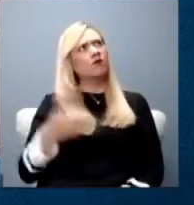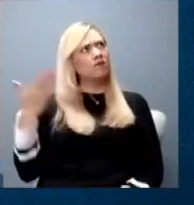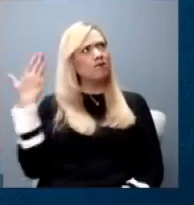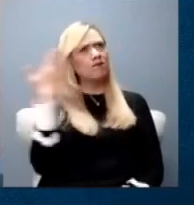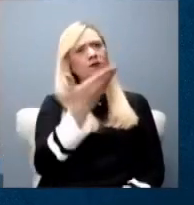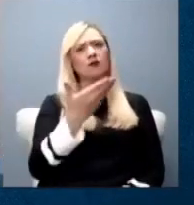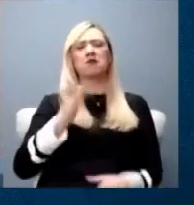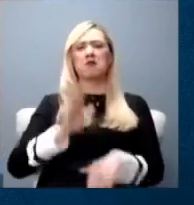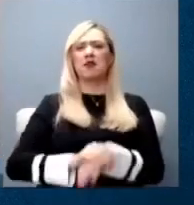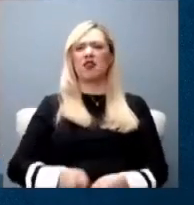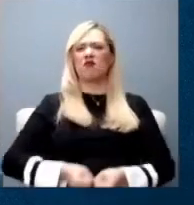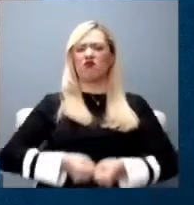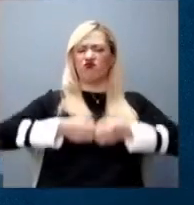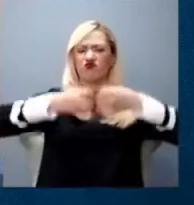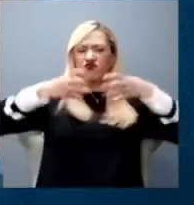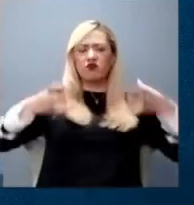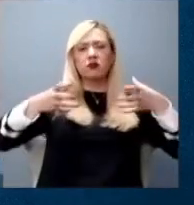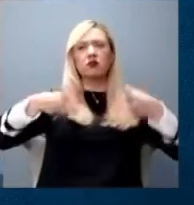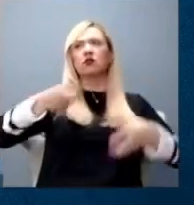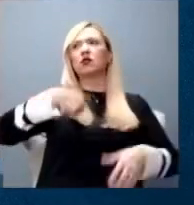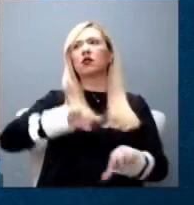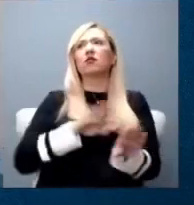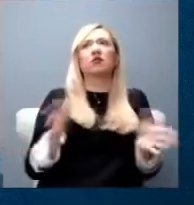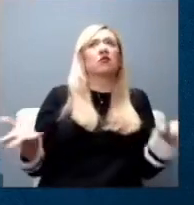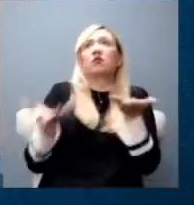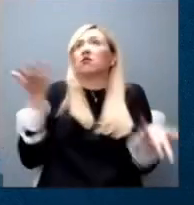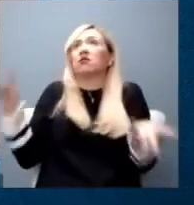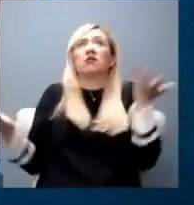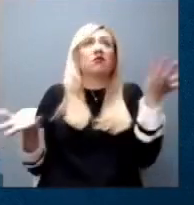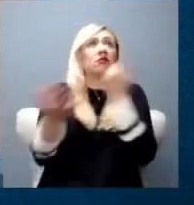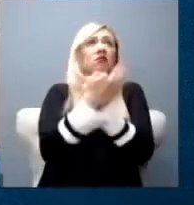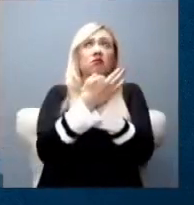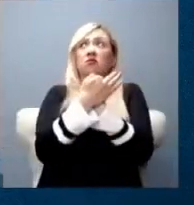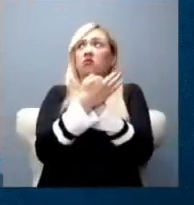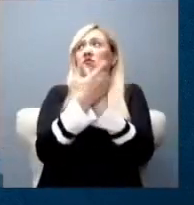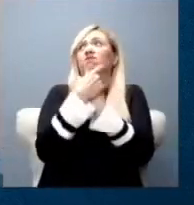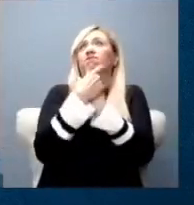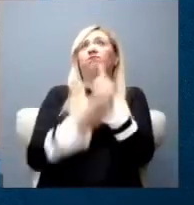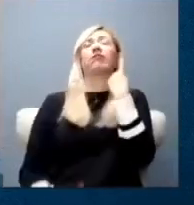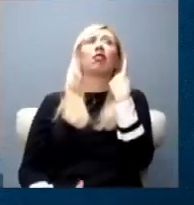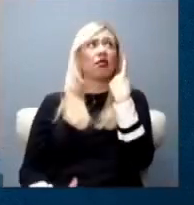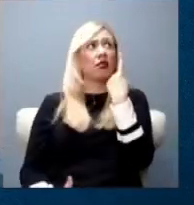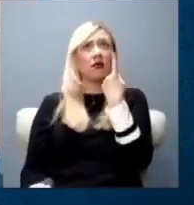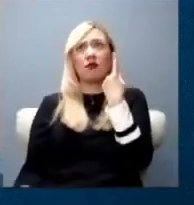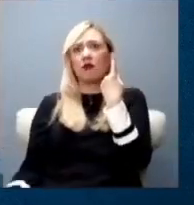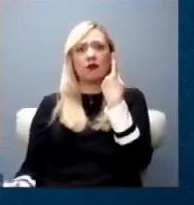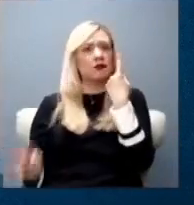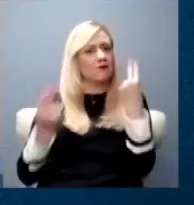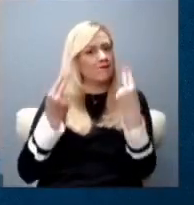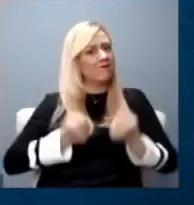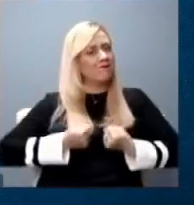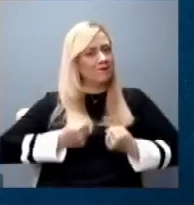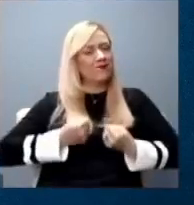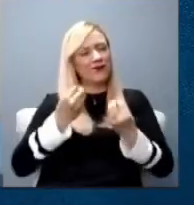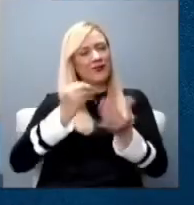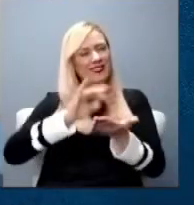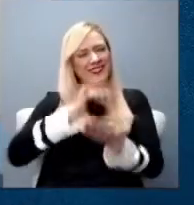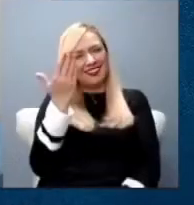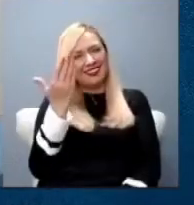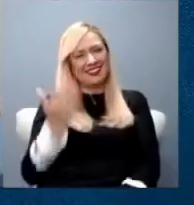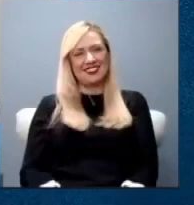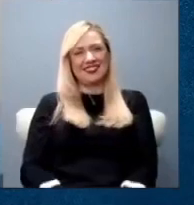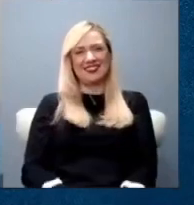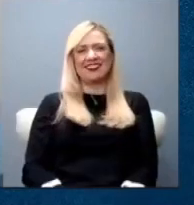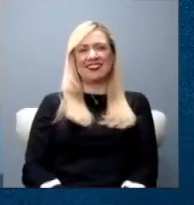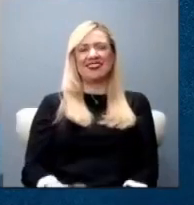de sus sistemas para no quedarnos en desprotección, que es el riesgo que existe si estos sistemas se debilitan. Así que muchas gracias. A